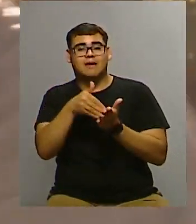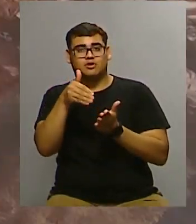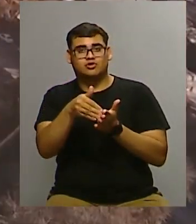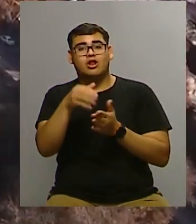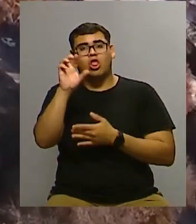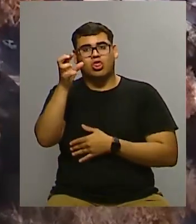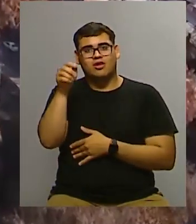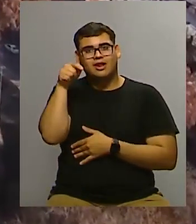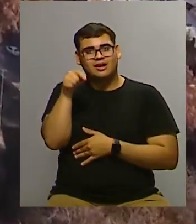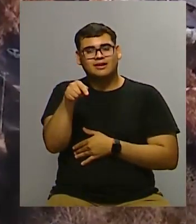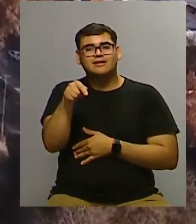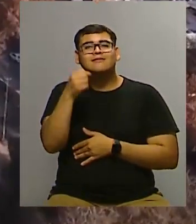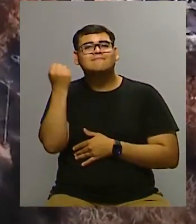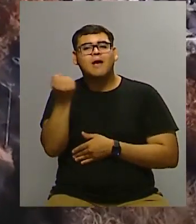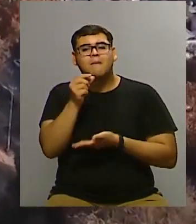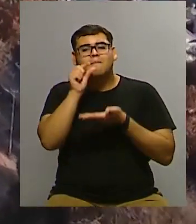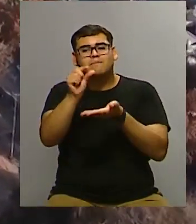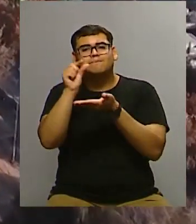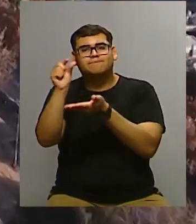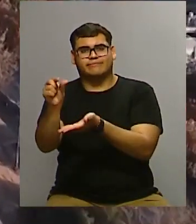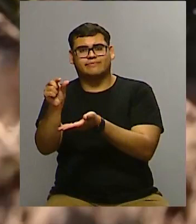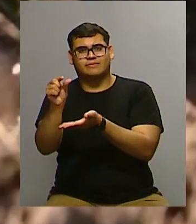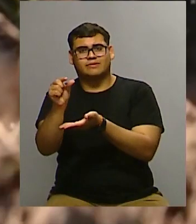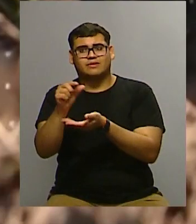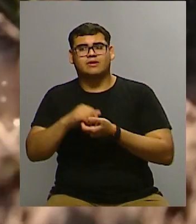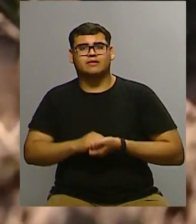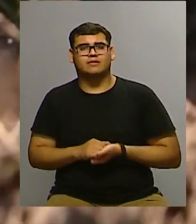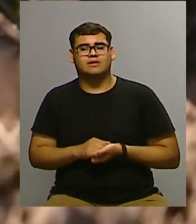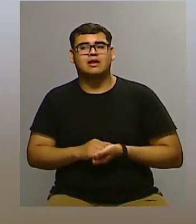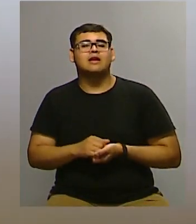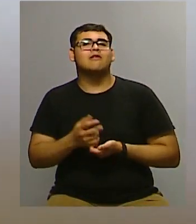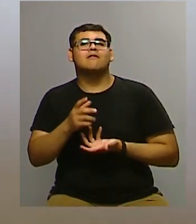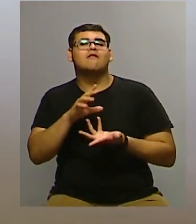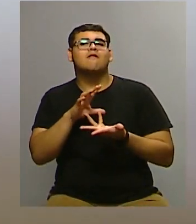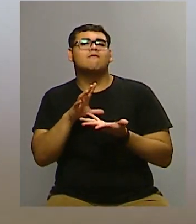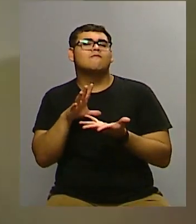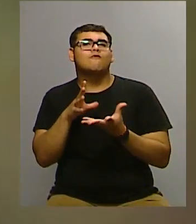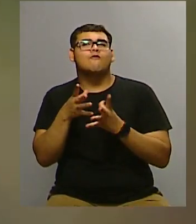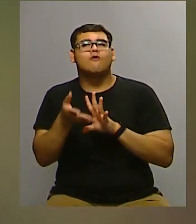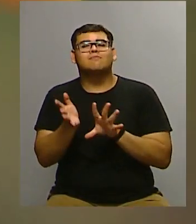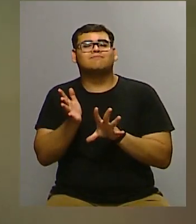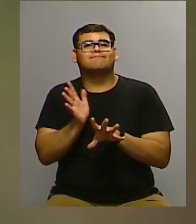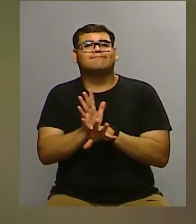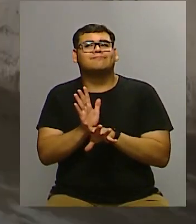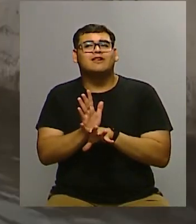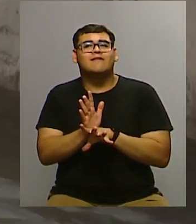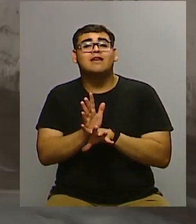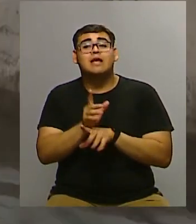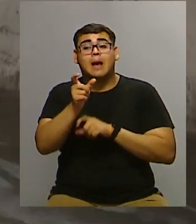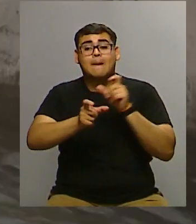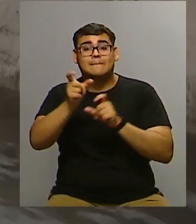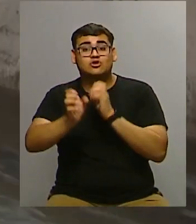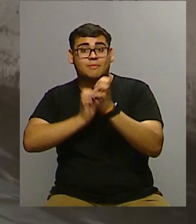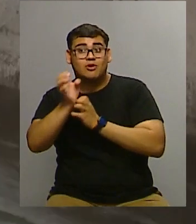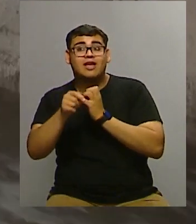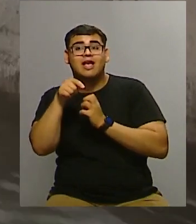tiene un componente muy fuerte, que es la eficiencia hídrica. ¿Qué queremos? Ayudar a los productores a